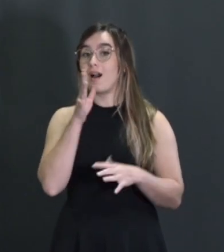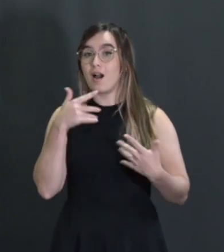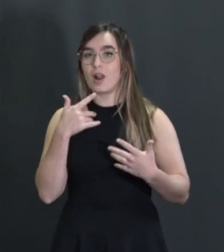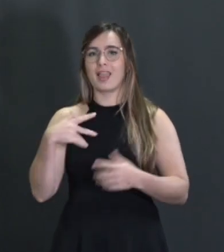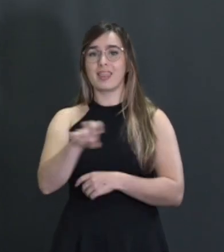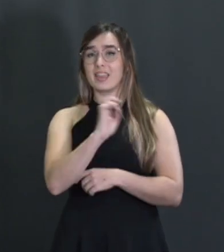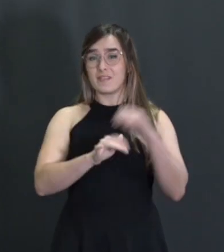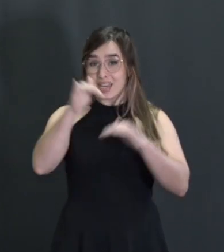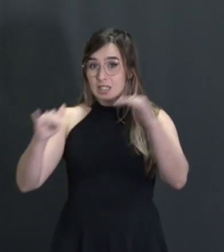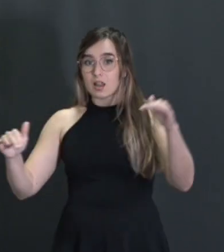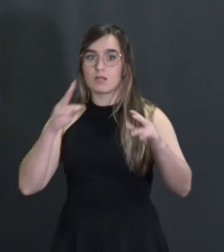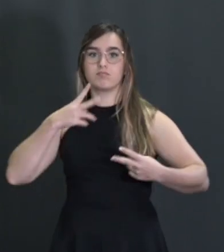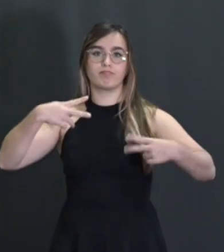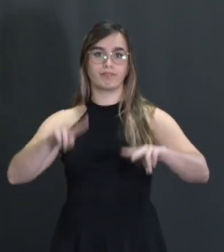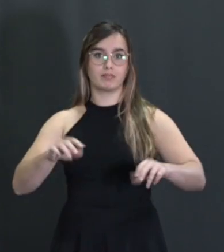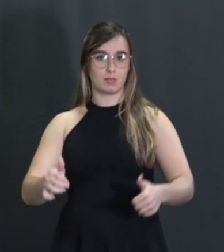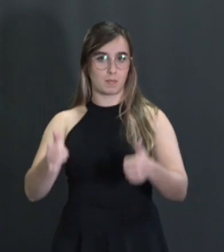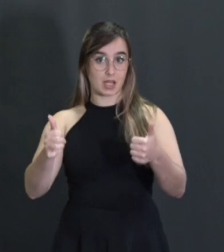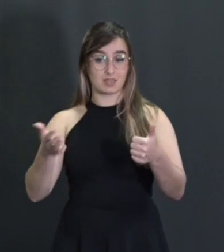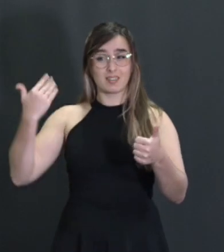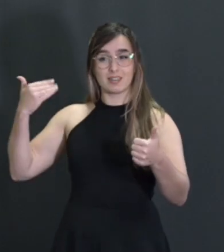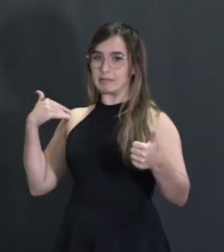diversidad que en otros momentos.